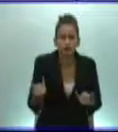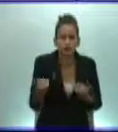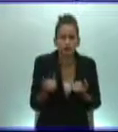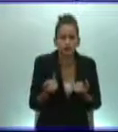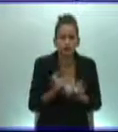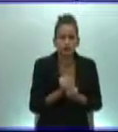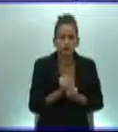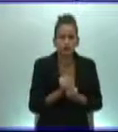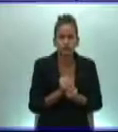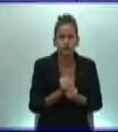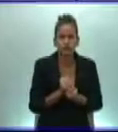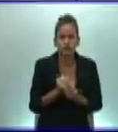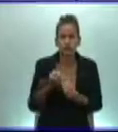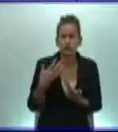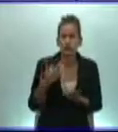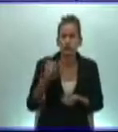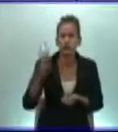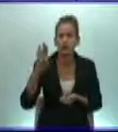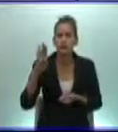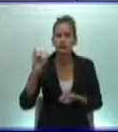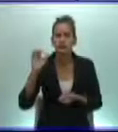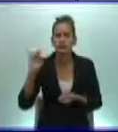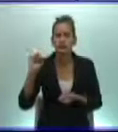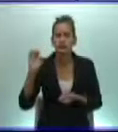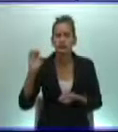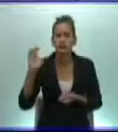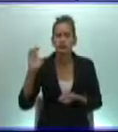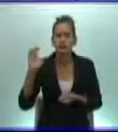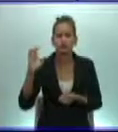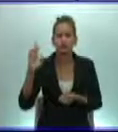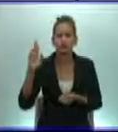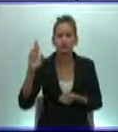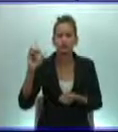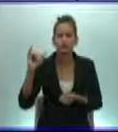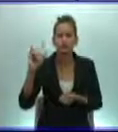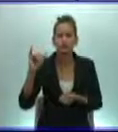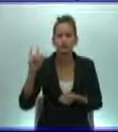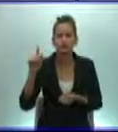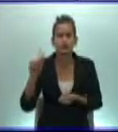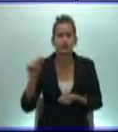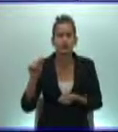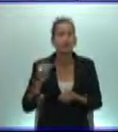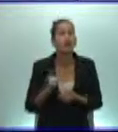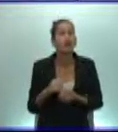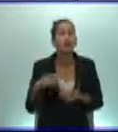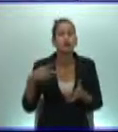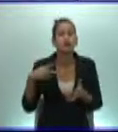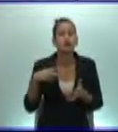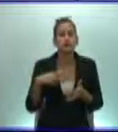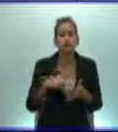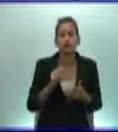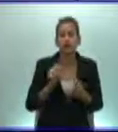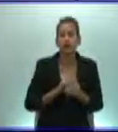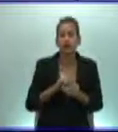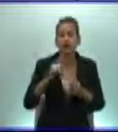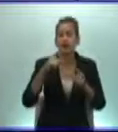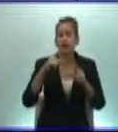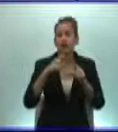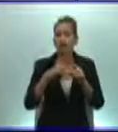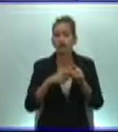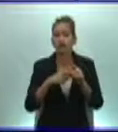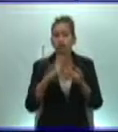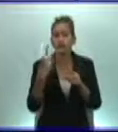sea bisectriz de un ángulo. Sí, efectivamente, divide al ángulo en dos ángulos